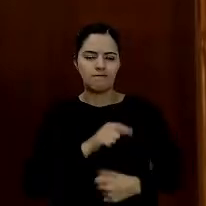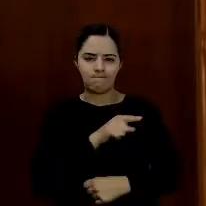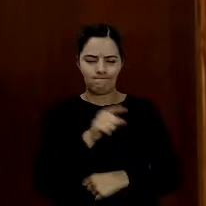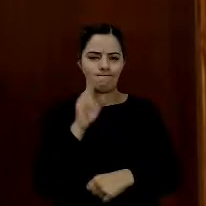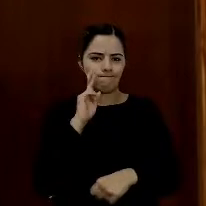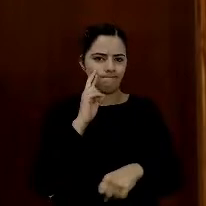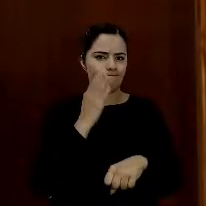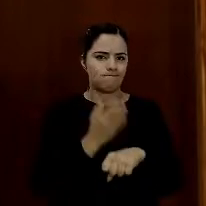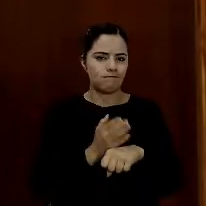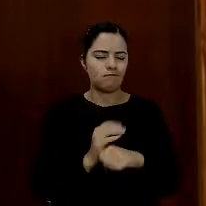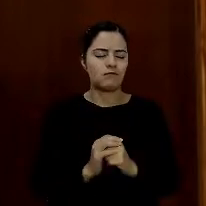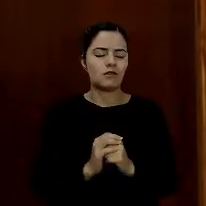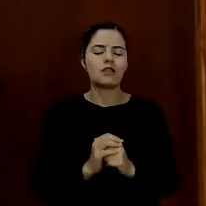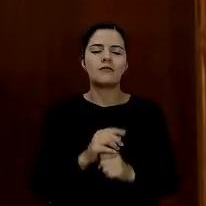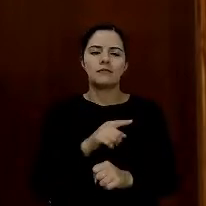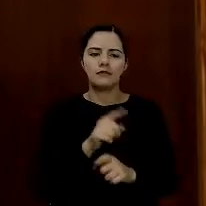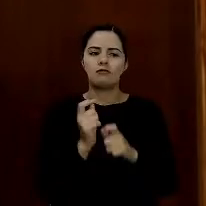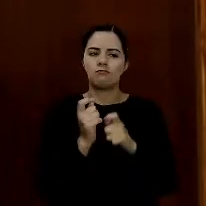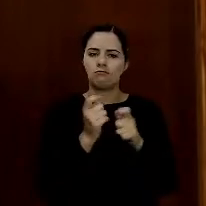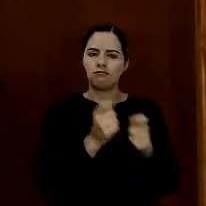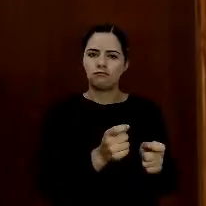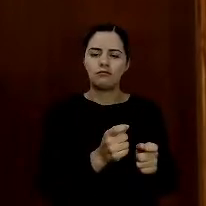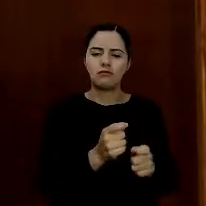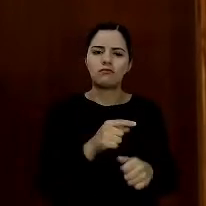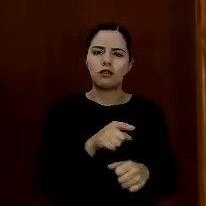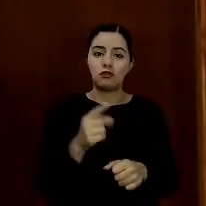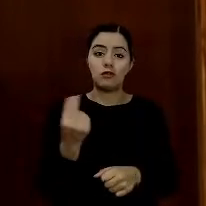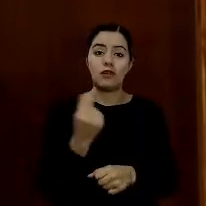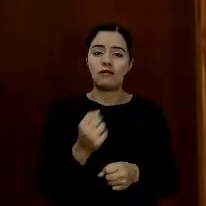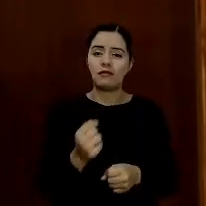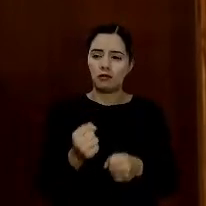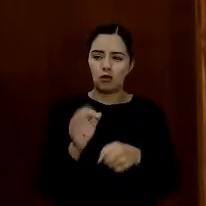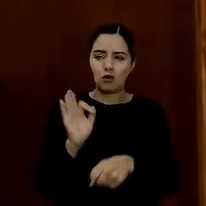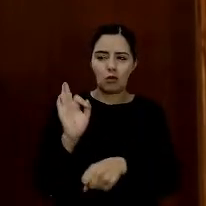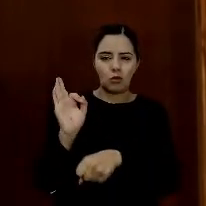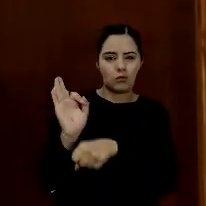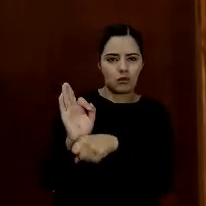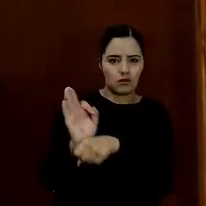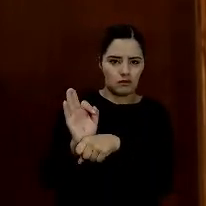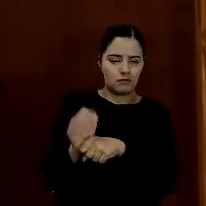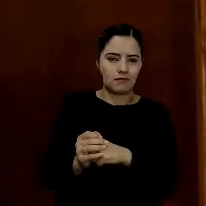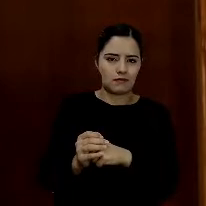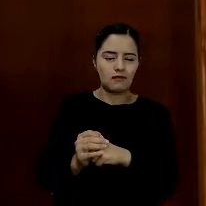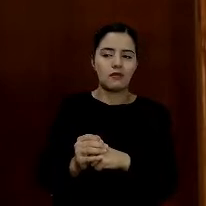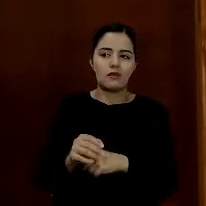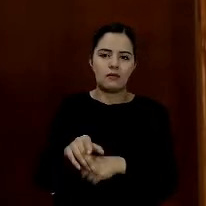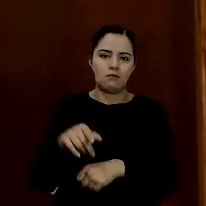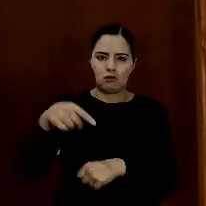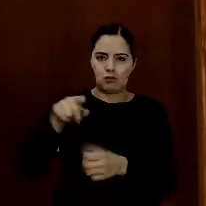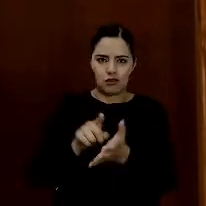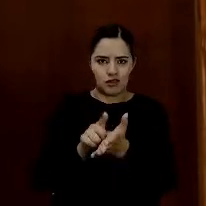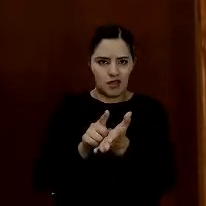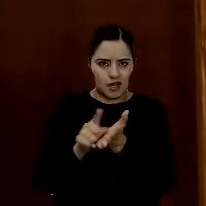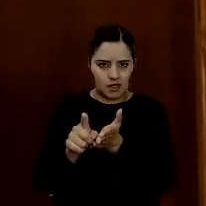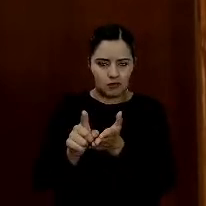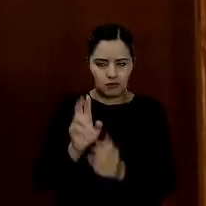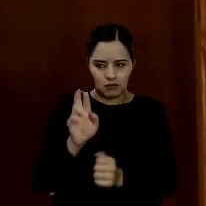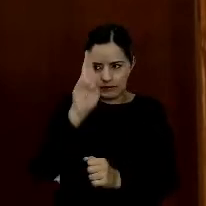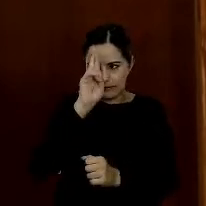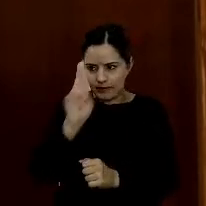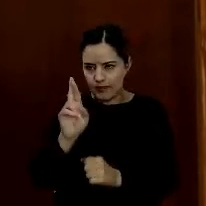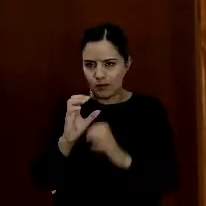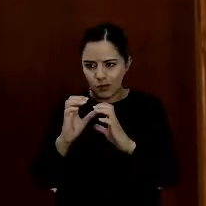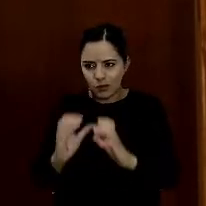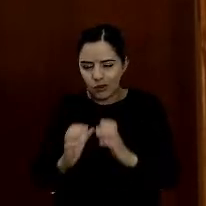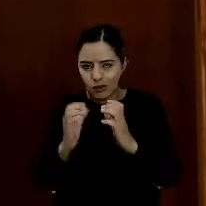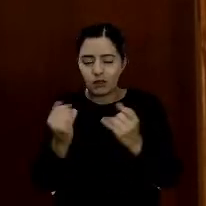la responsabilidad de garantizar los derechos de la naturaleza, así como en particular del ciclo